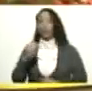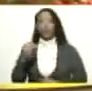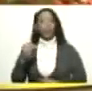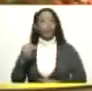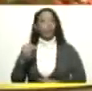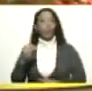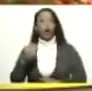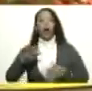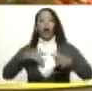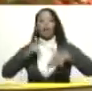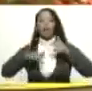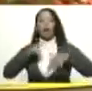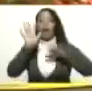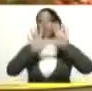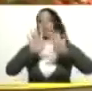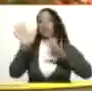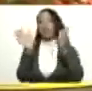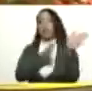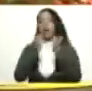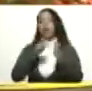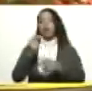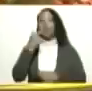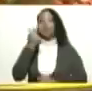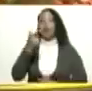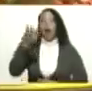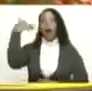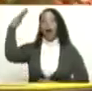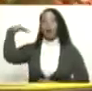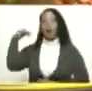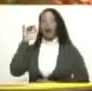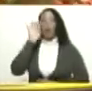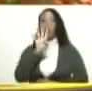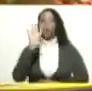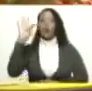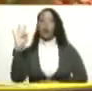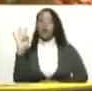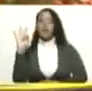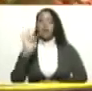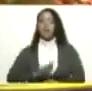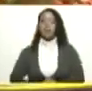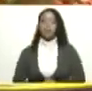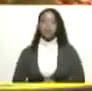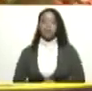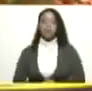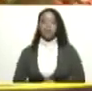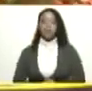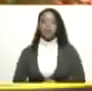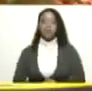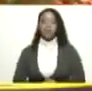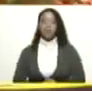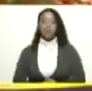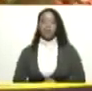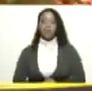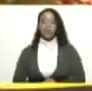en el acto del 15 de marzo allá en el cuartel del 4 de febrero, el cuartel de la montaña.